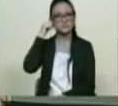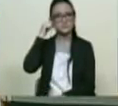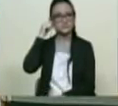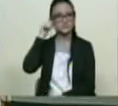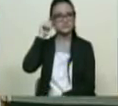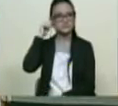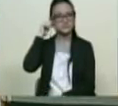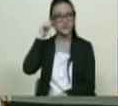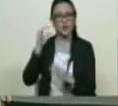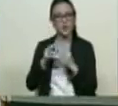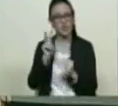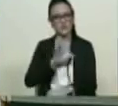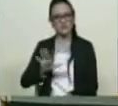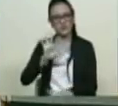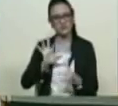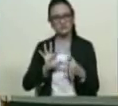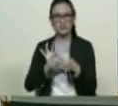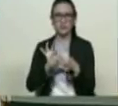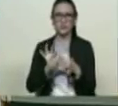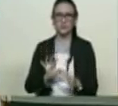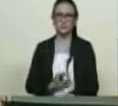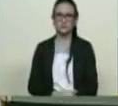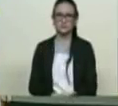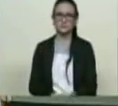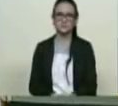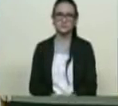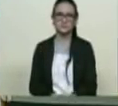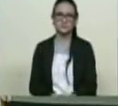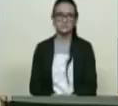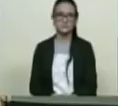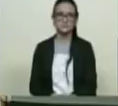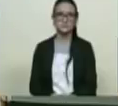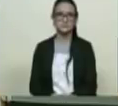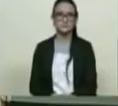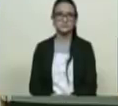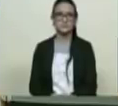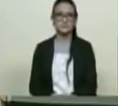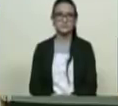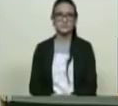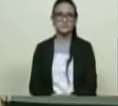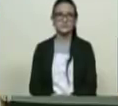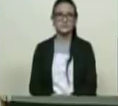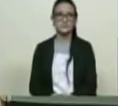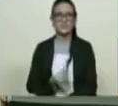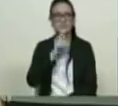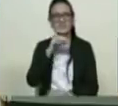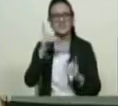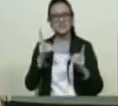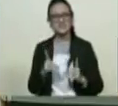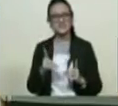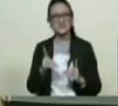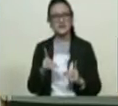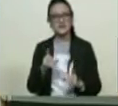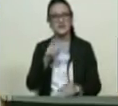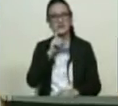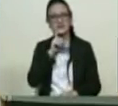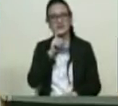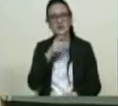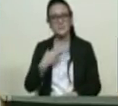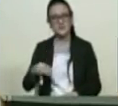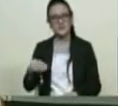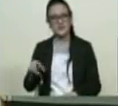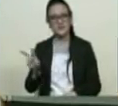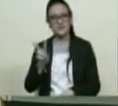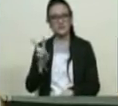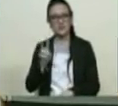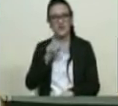y las venezolanas. Eso es. Ahora, en la primera pregunta, ¿quién decide quién es presidente de la República de Venezuela? ¿Juan